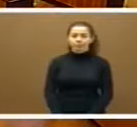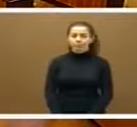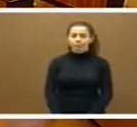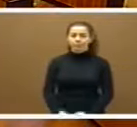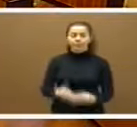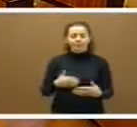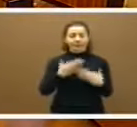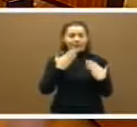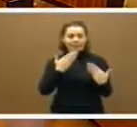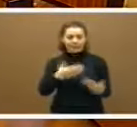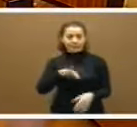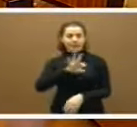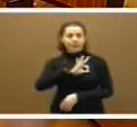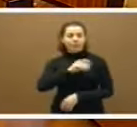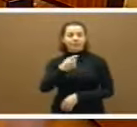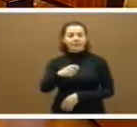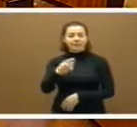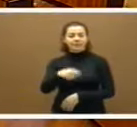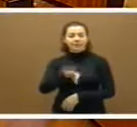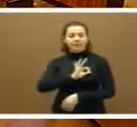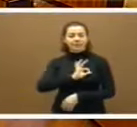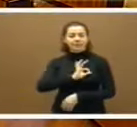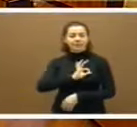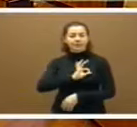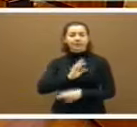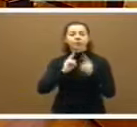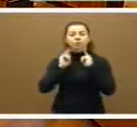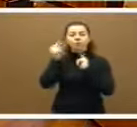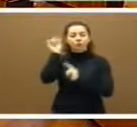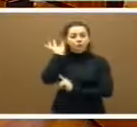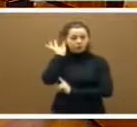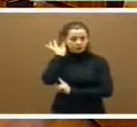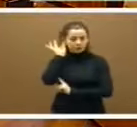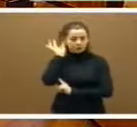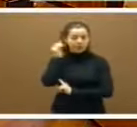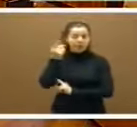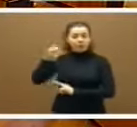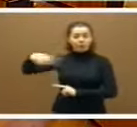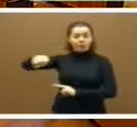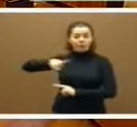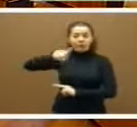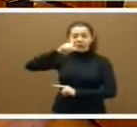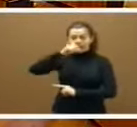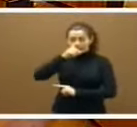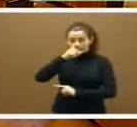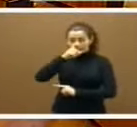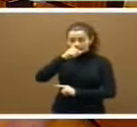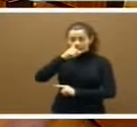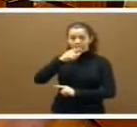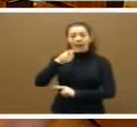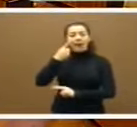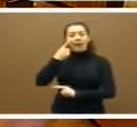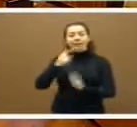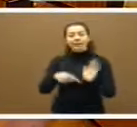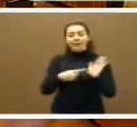Muchas gracias, señor presidente, señoras, señores diputados. Se acordarán ustedes que en la toma en consideración de esta